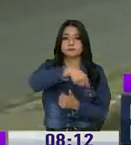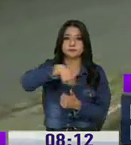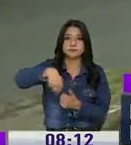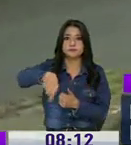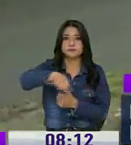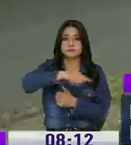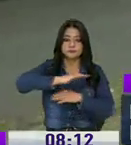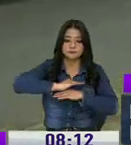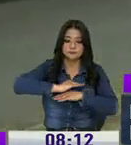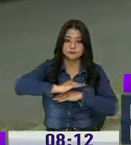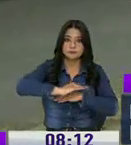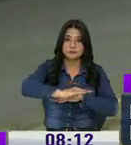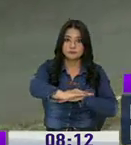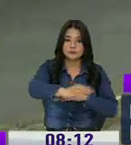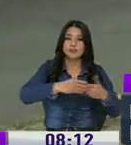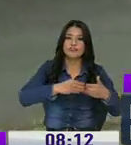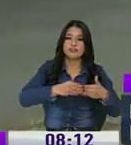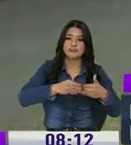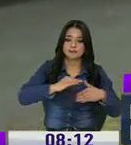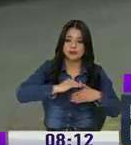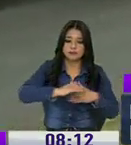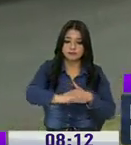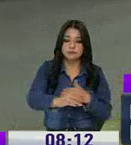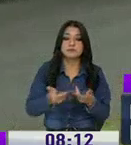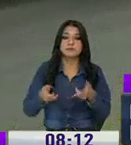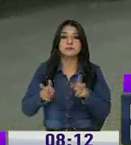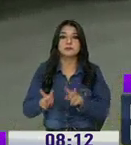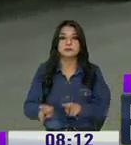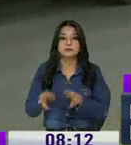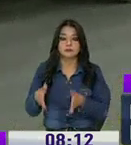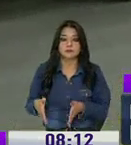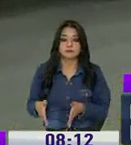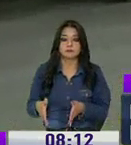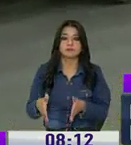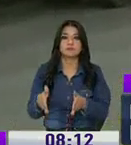es el pavimento flexible y también se va a trabajar en el tramo